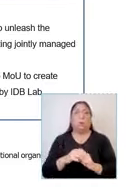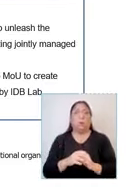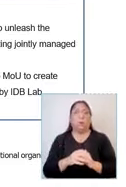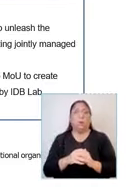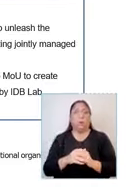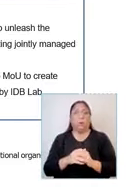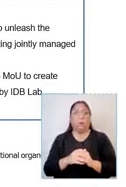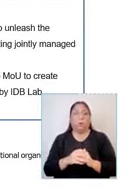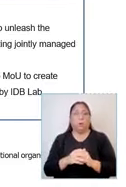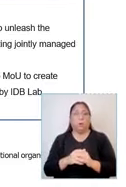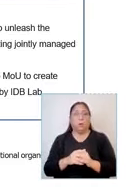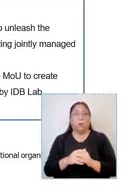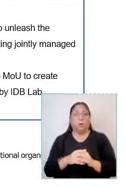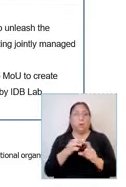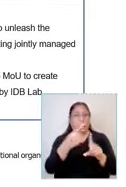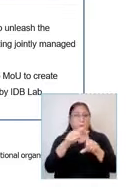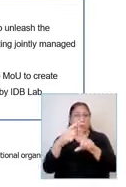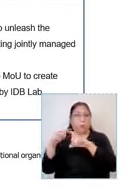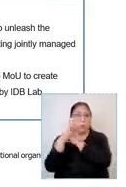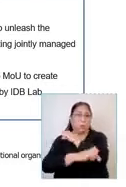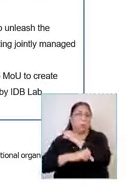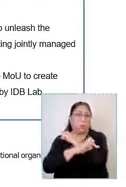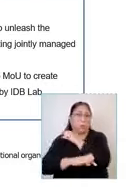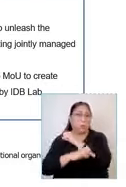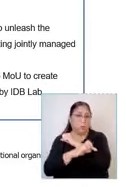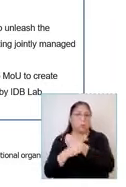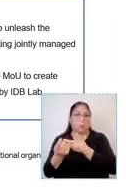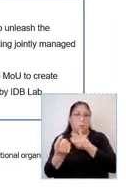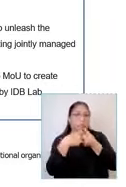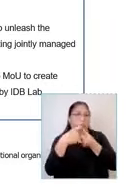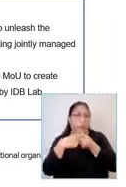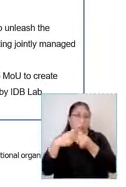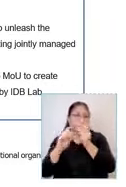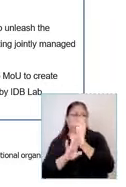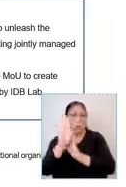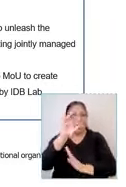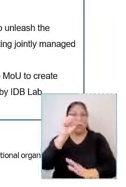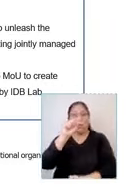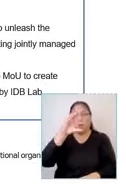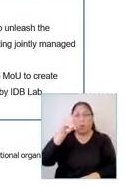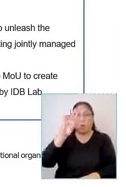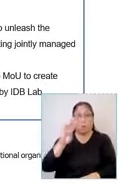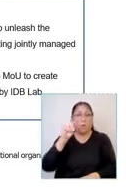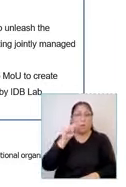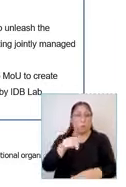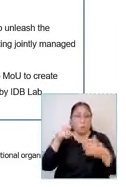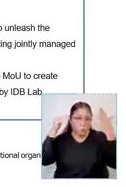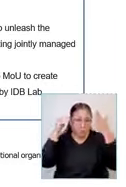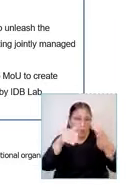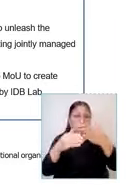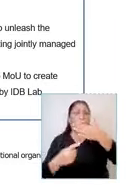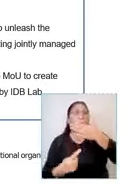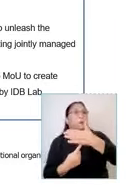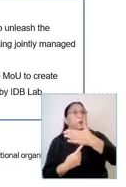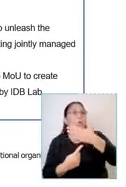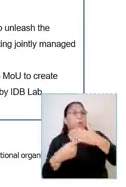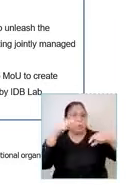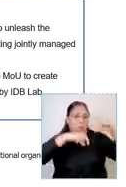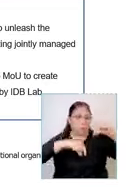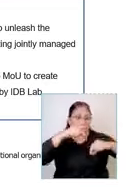los países miembros en vías de desarrollo de ADB. Y se enfocaban en tecnología de clínica, impacto